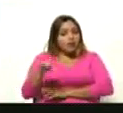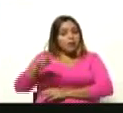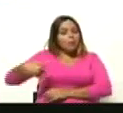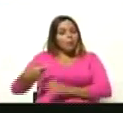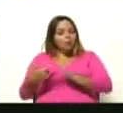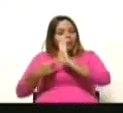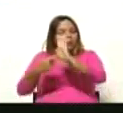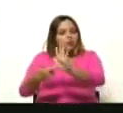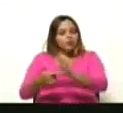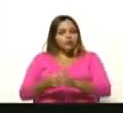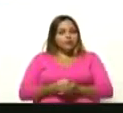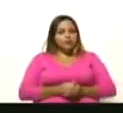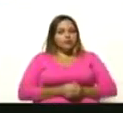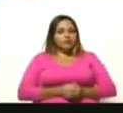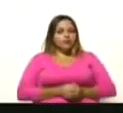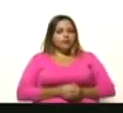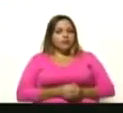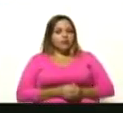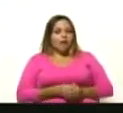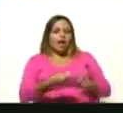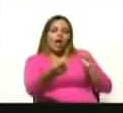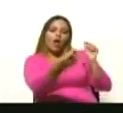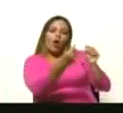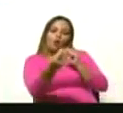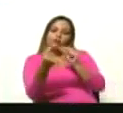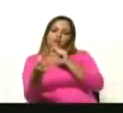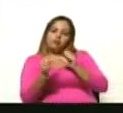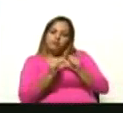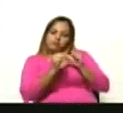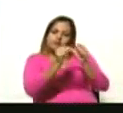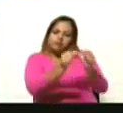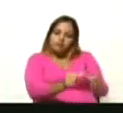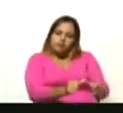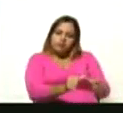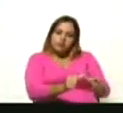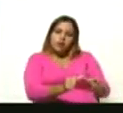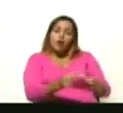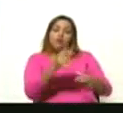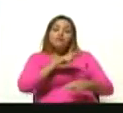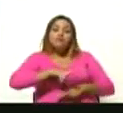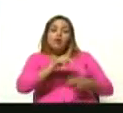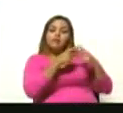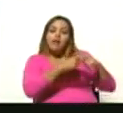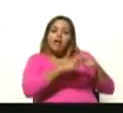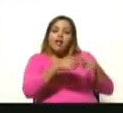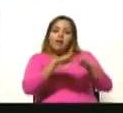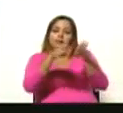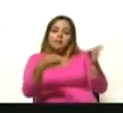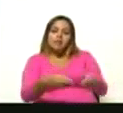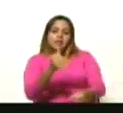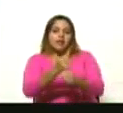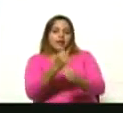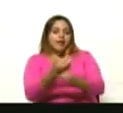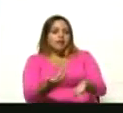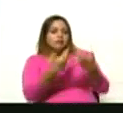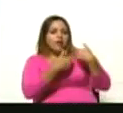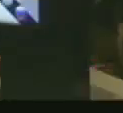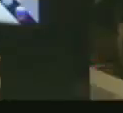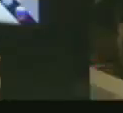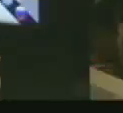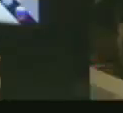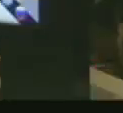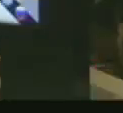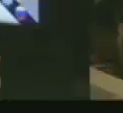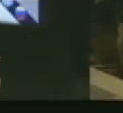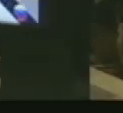ver. Se trata de un diálogo permanente a través de talleres, mesas de trabajo con representantes de las distintas asociaciones de